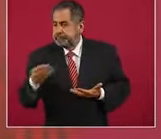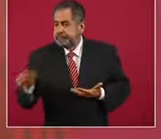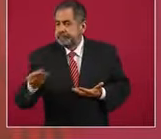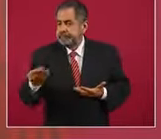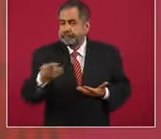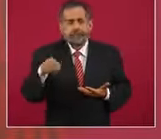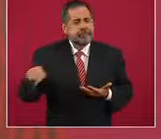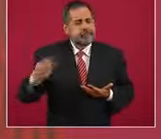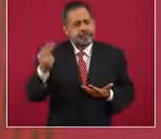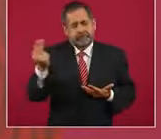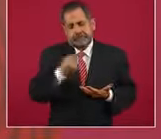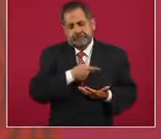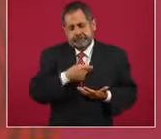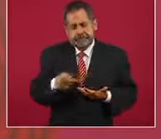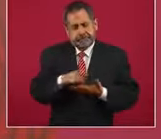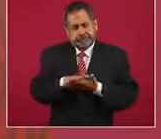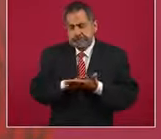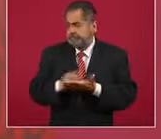necesitada,